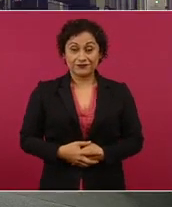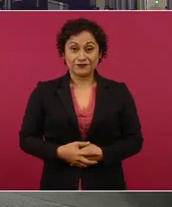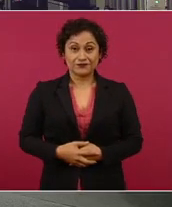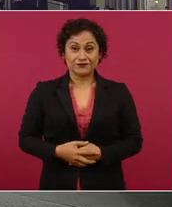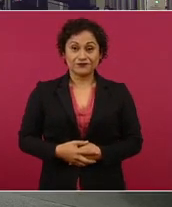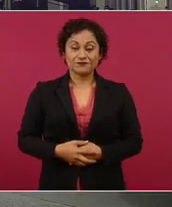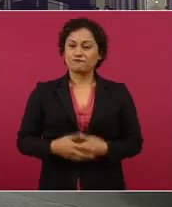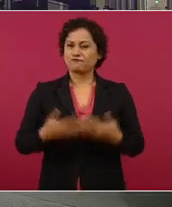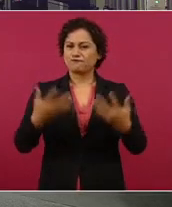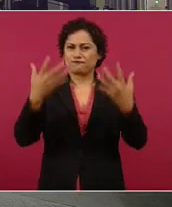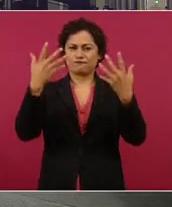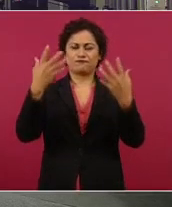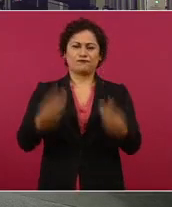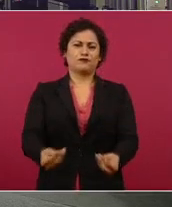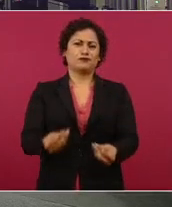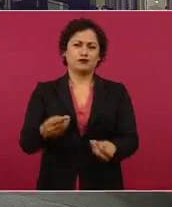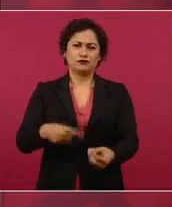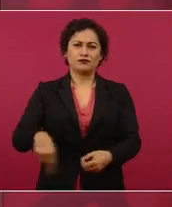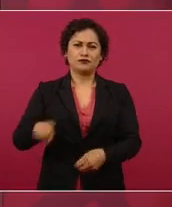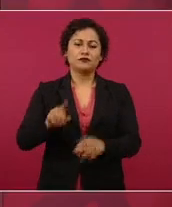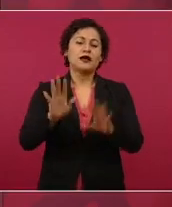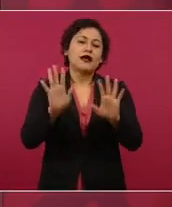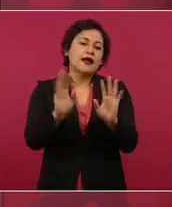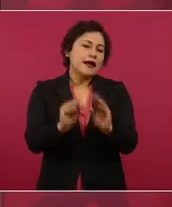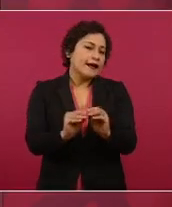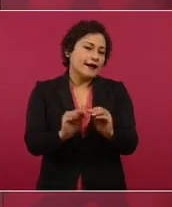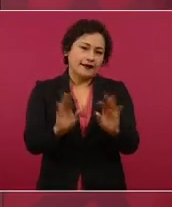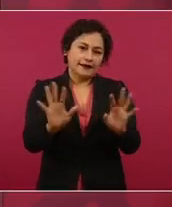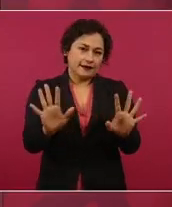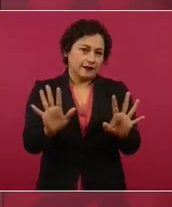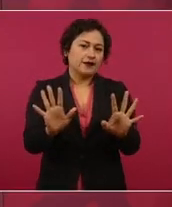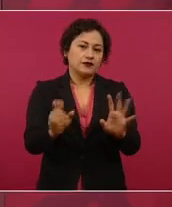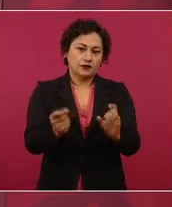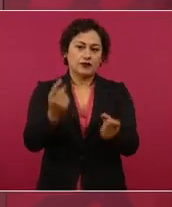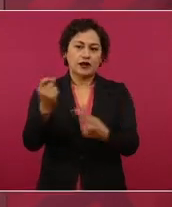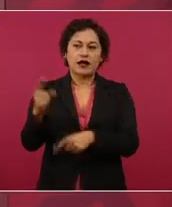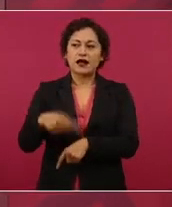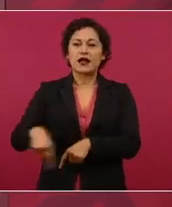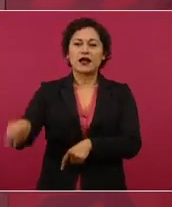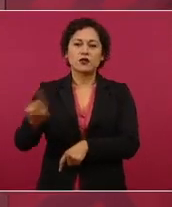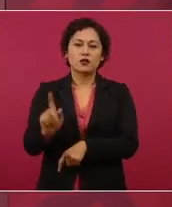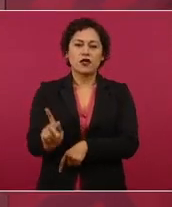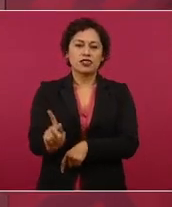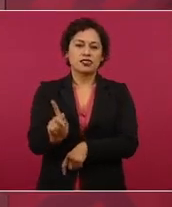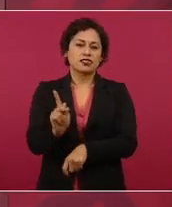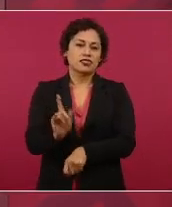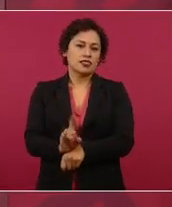Y son muchísimos, claro. Hay unos que hacen la finta,